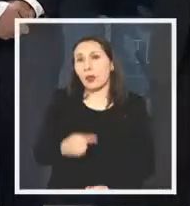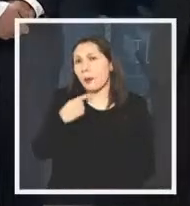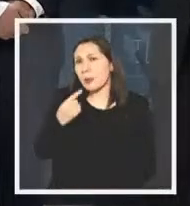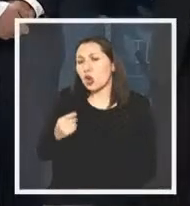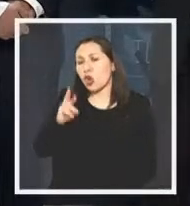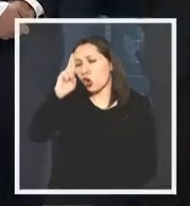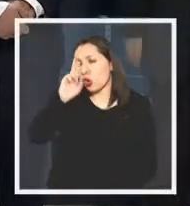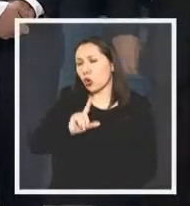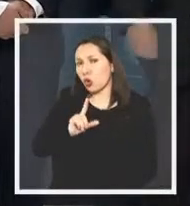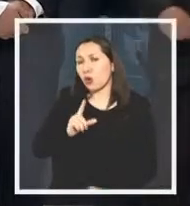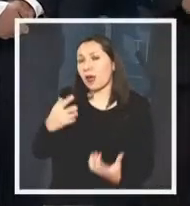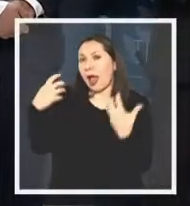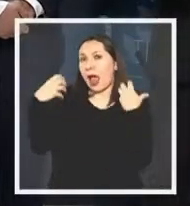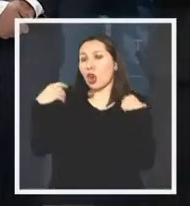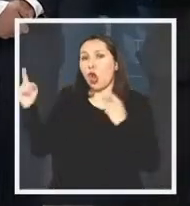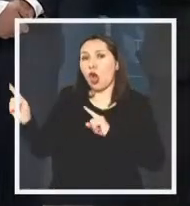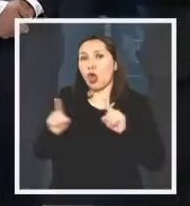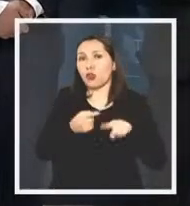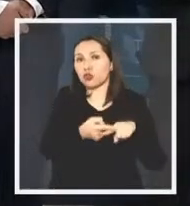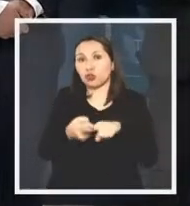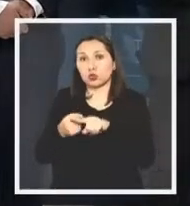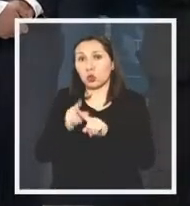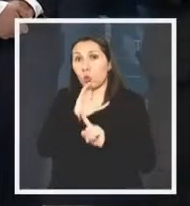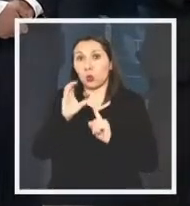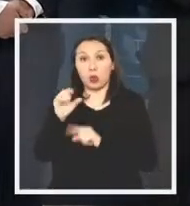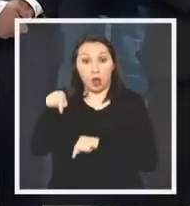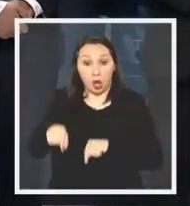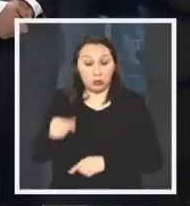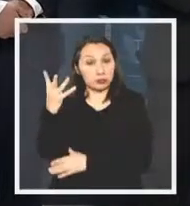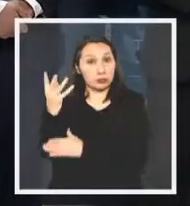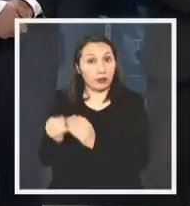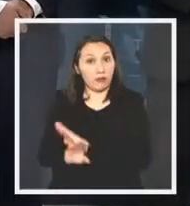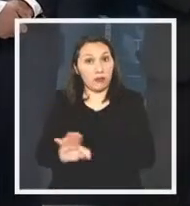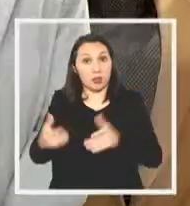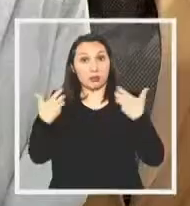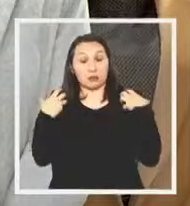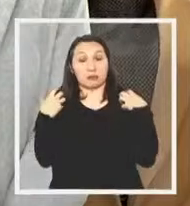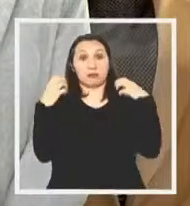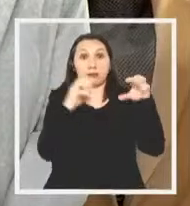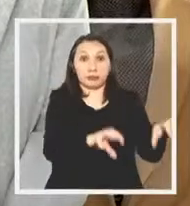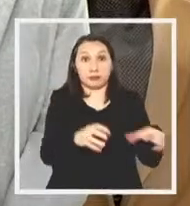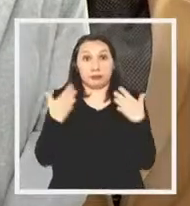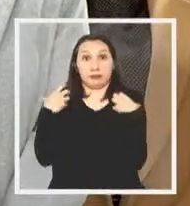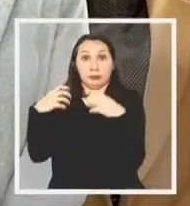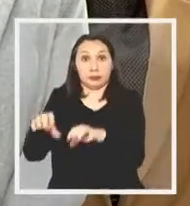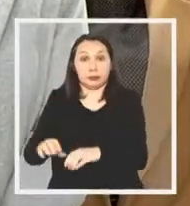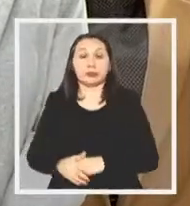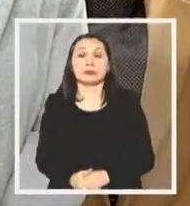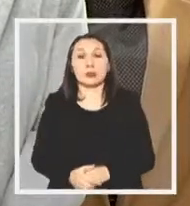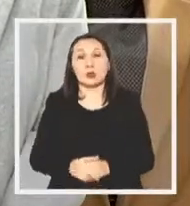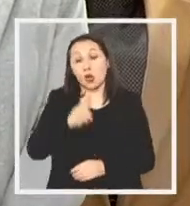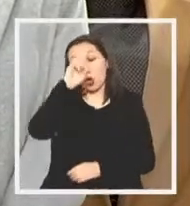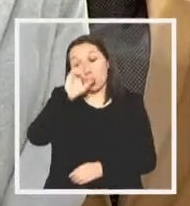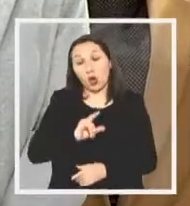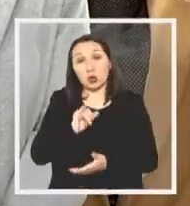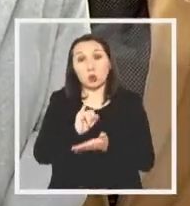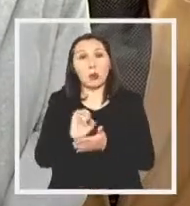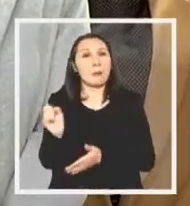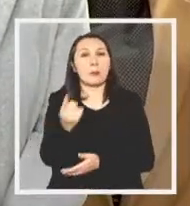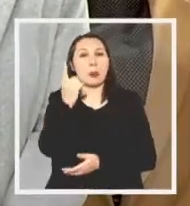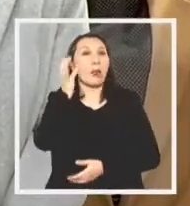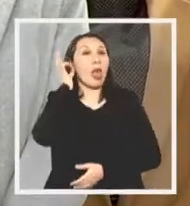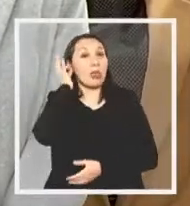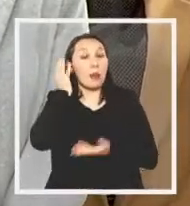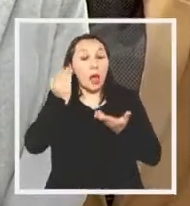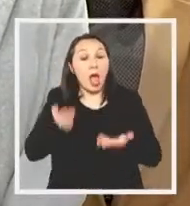o sea el cargo de la coordinación sociocultural termina aquí después del traspaso de las fundaciones el rol institucional de primera dama